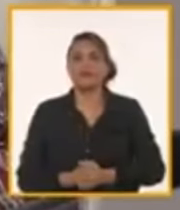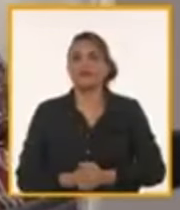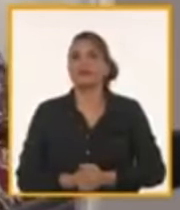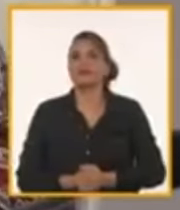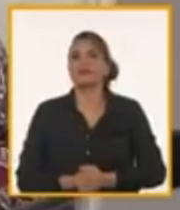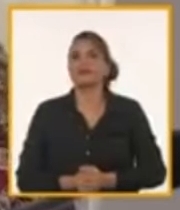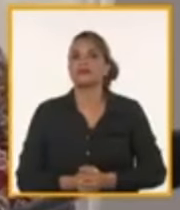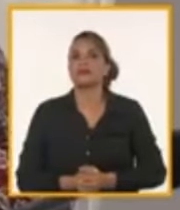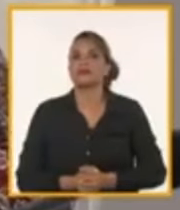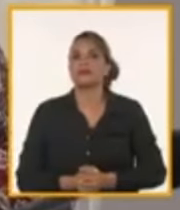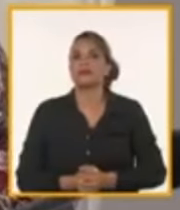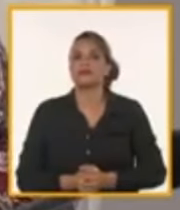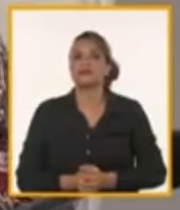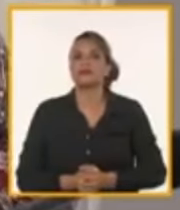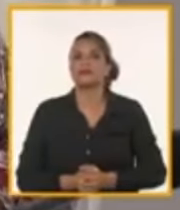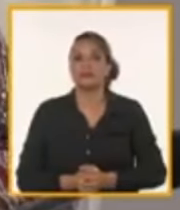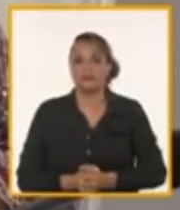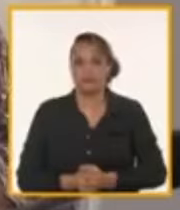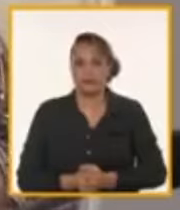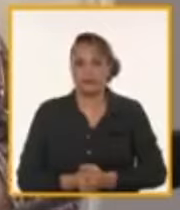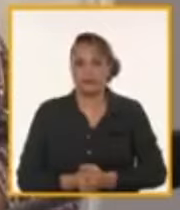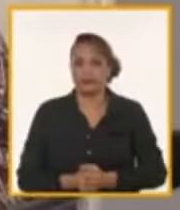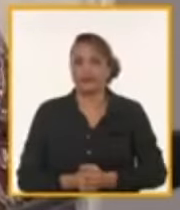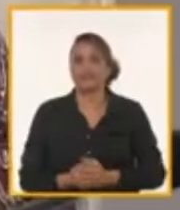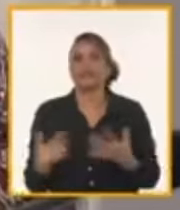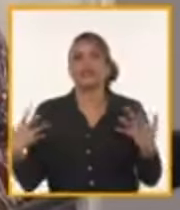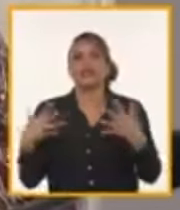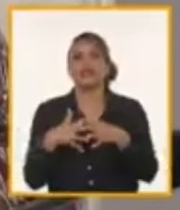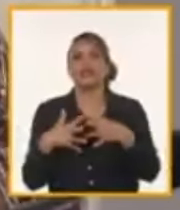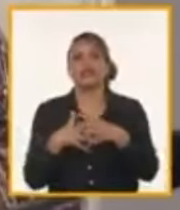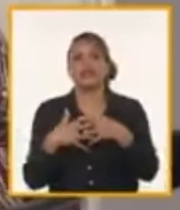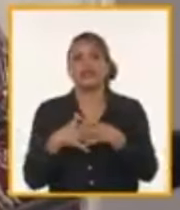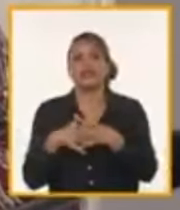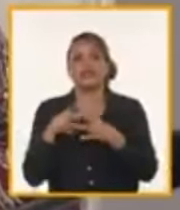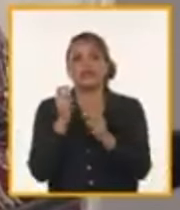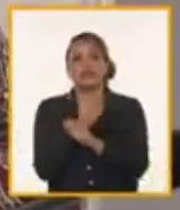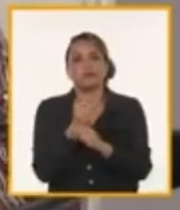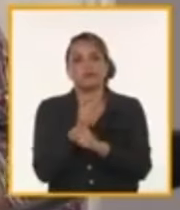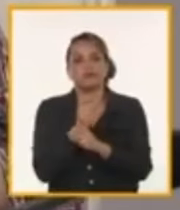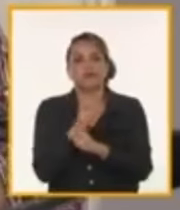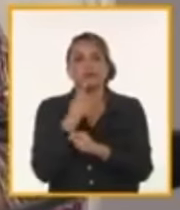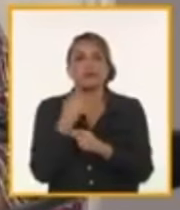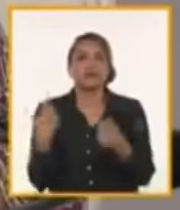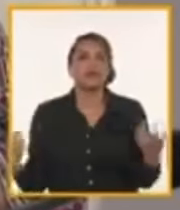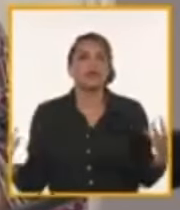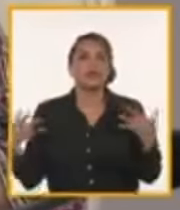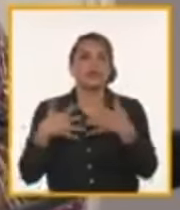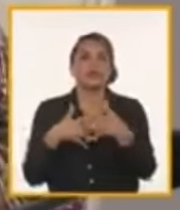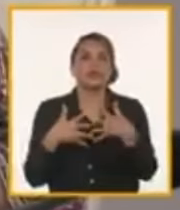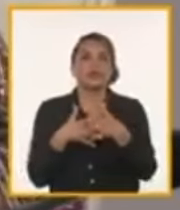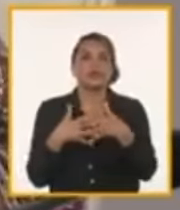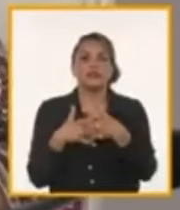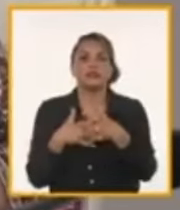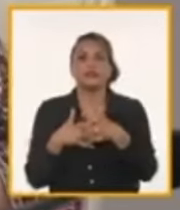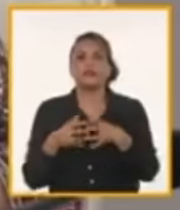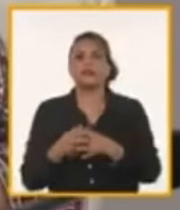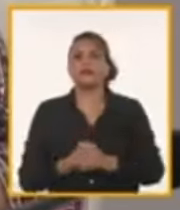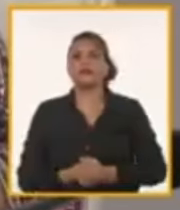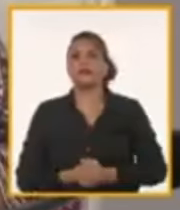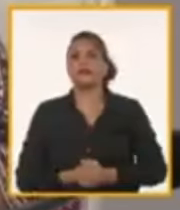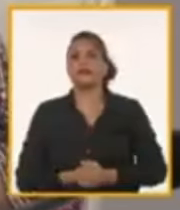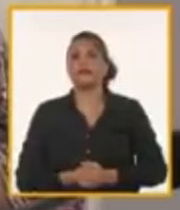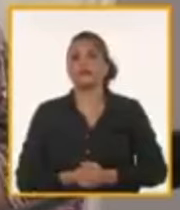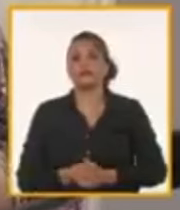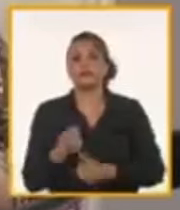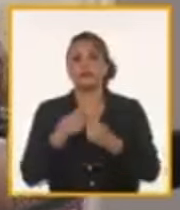trabajar en forma de redes eh redes académicas pero yo diría que son redes que son Realmente en temáticas muy importantes